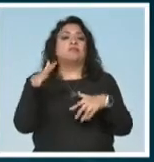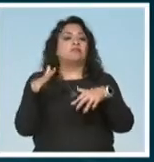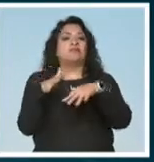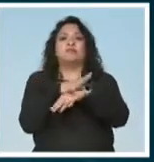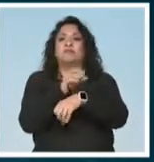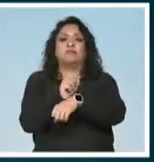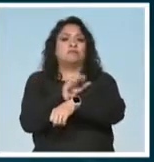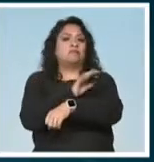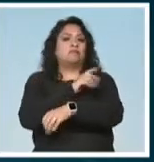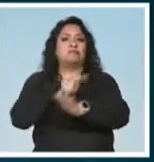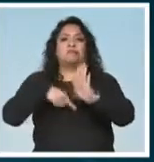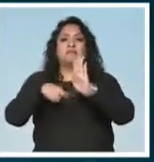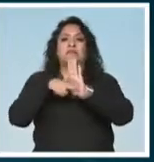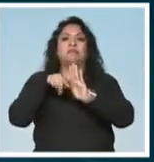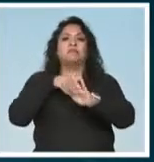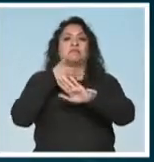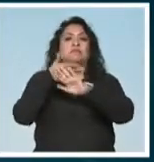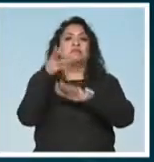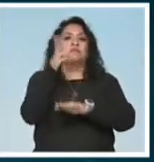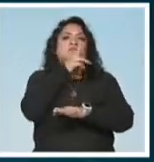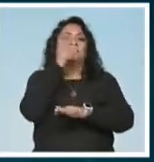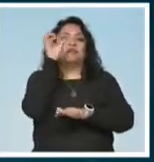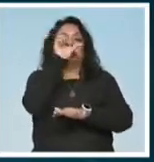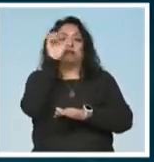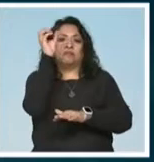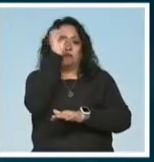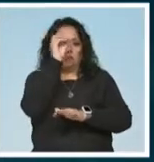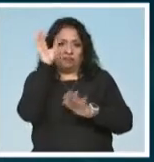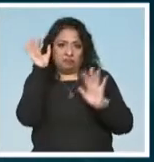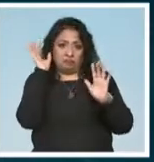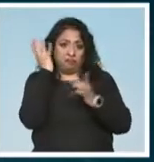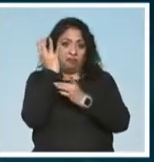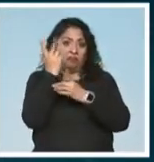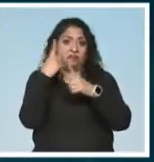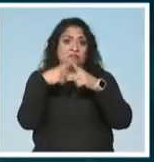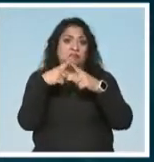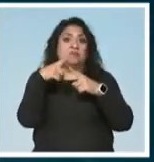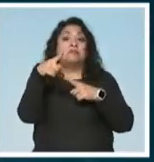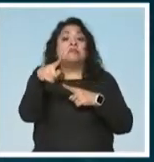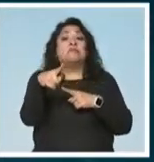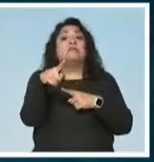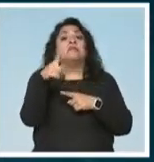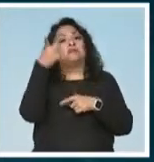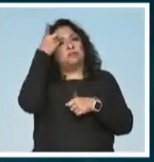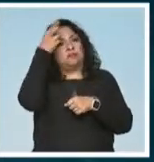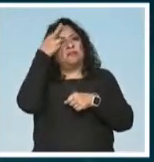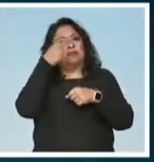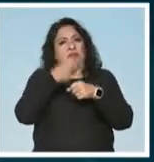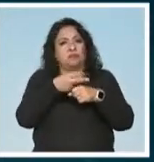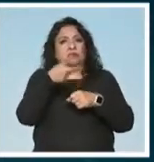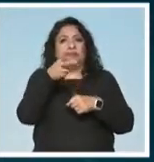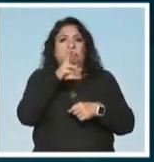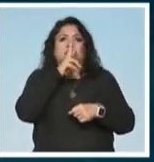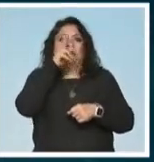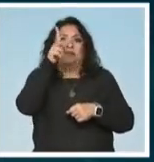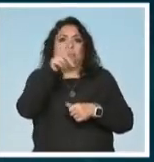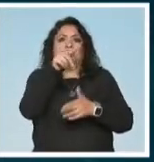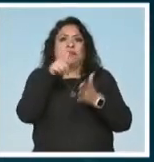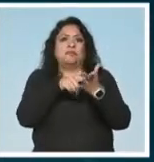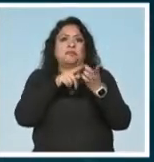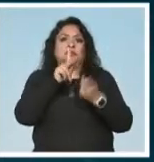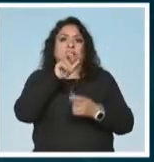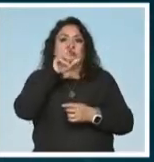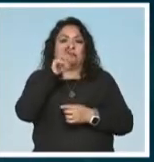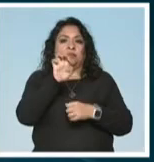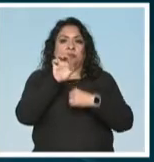las emociones negativas que Rusia genera en la opinión pública, declaró bajo anonimato el director de una de las mejores pinacotecas de